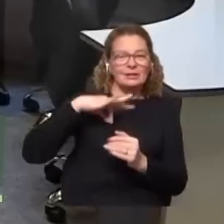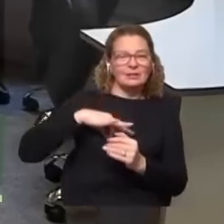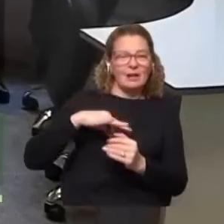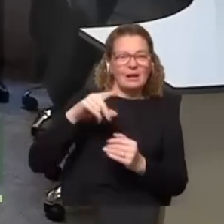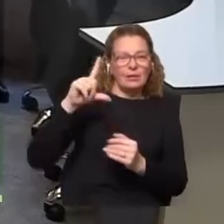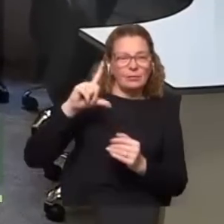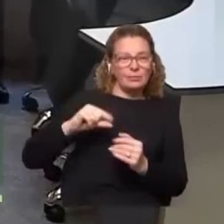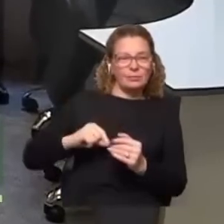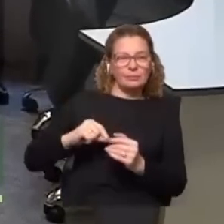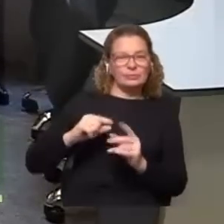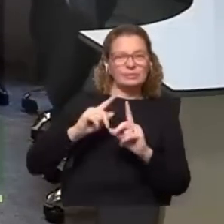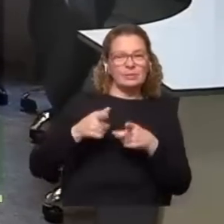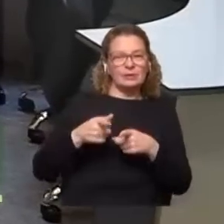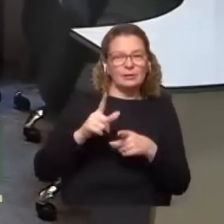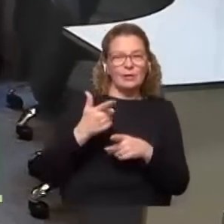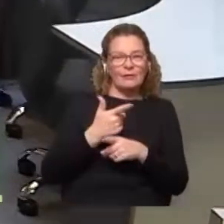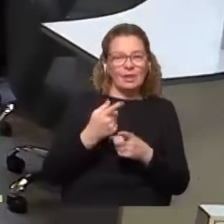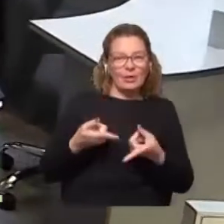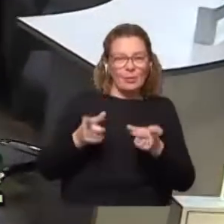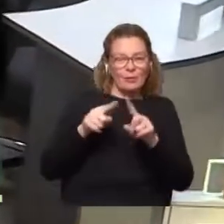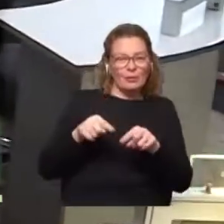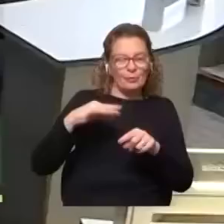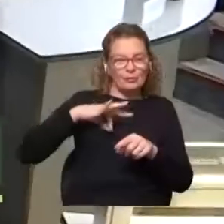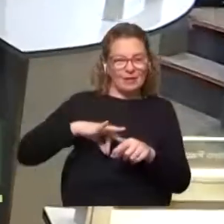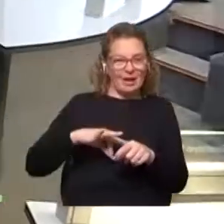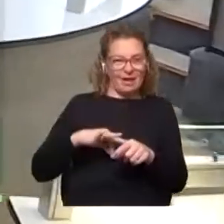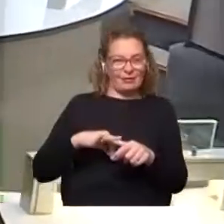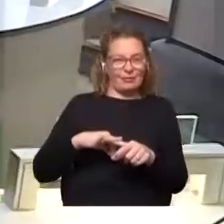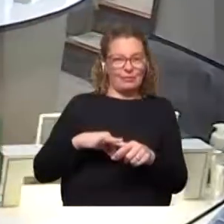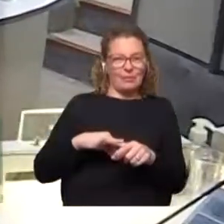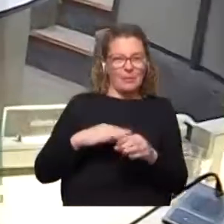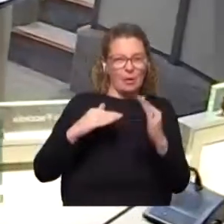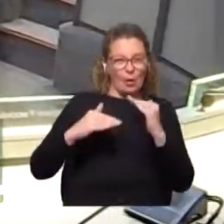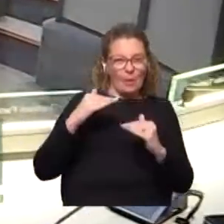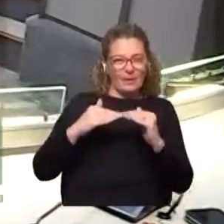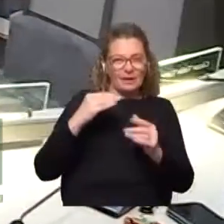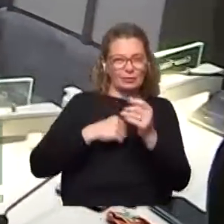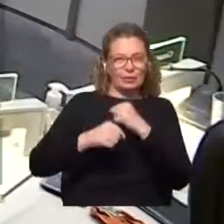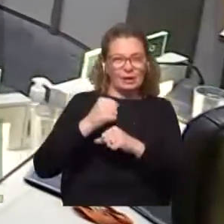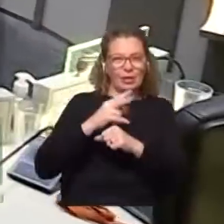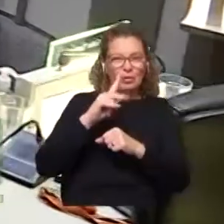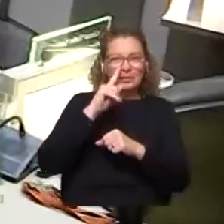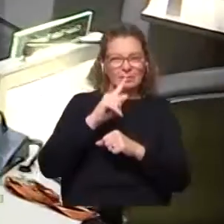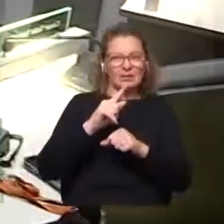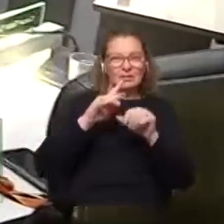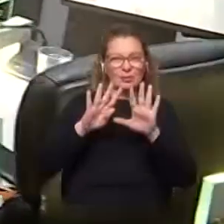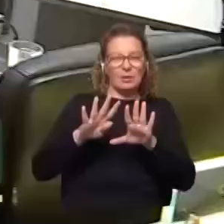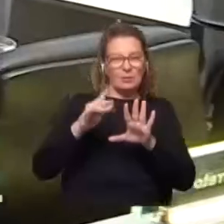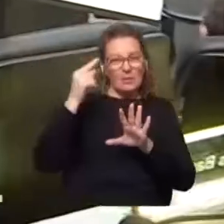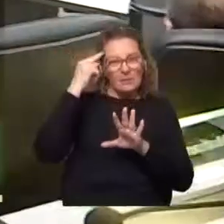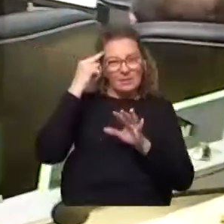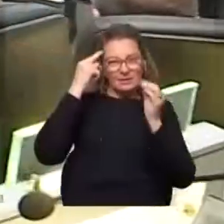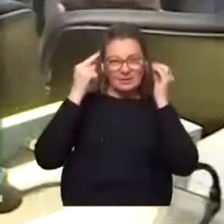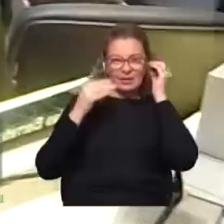han recaído donde aún no ha habido recuperación salarial En comparación con 2019 en un contexto en este